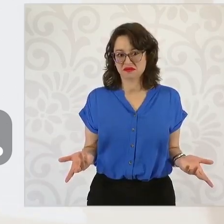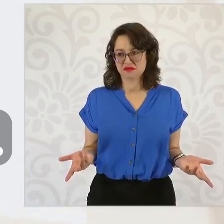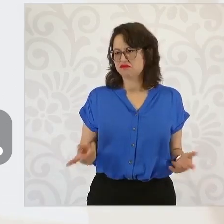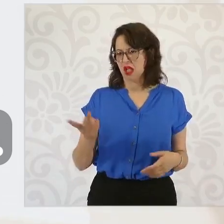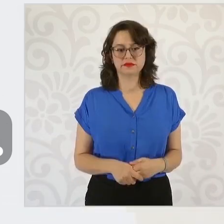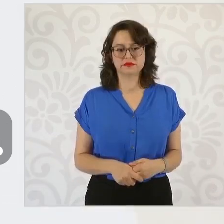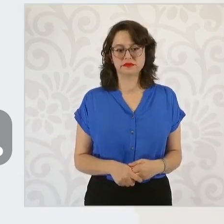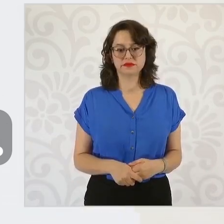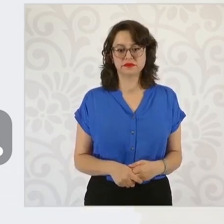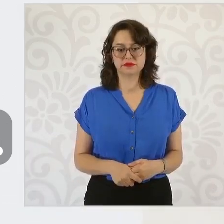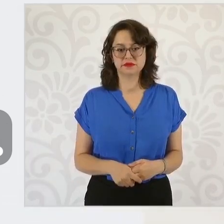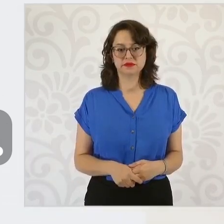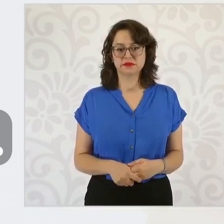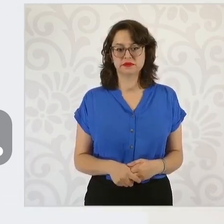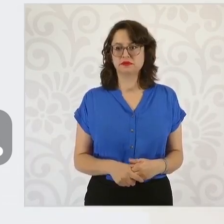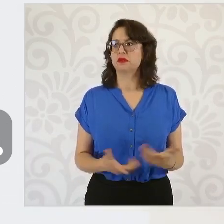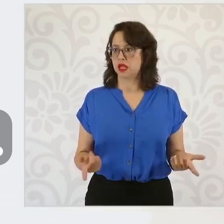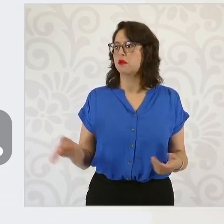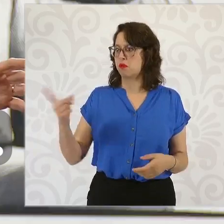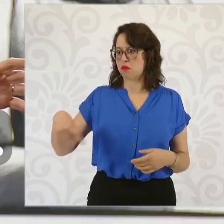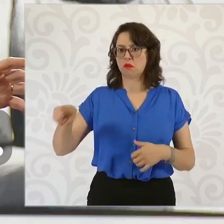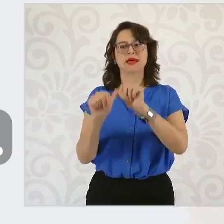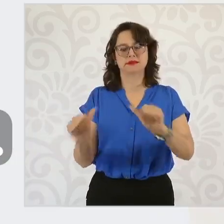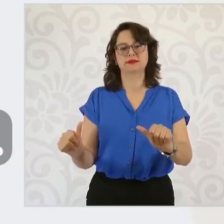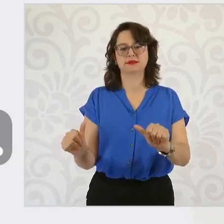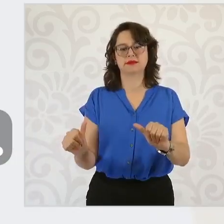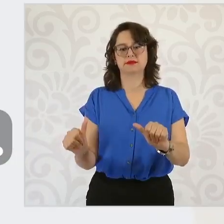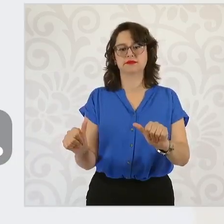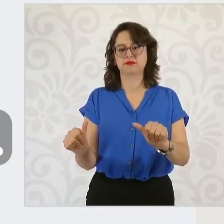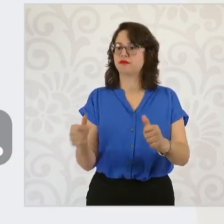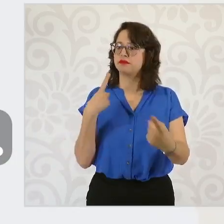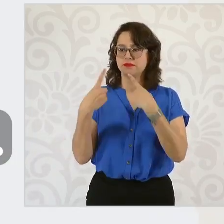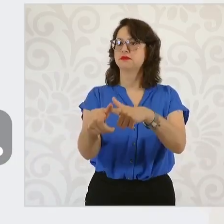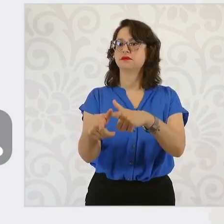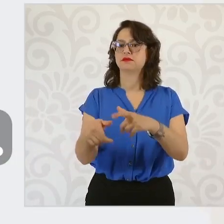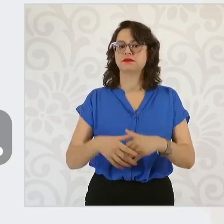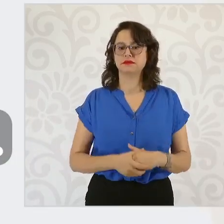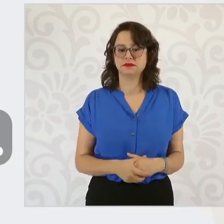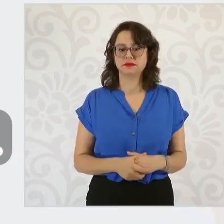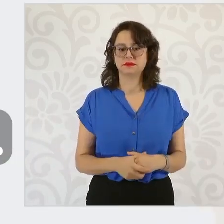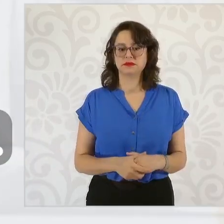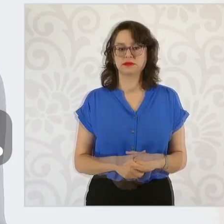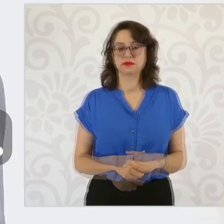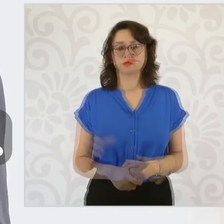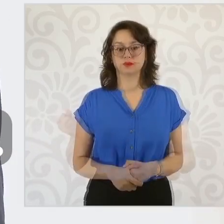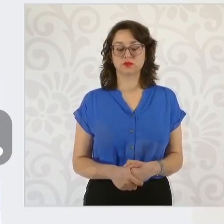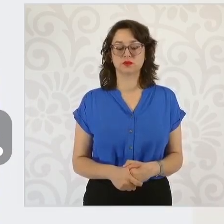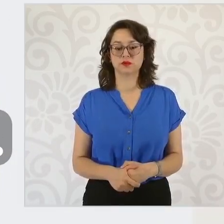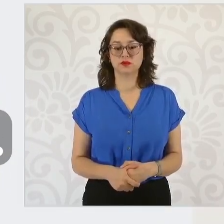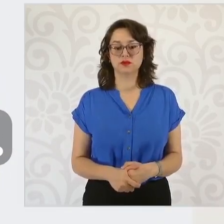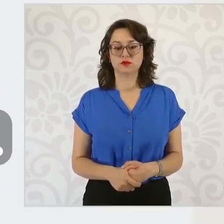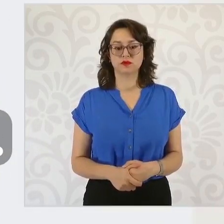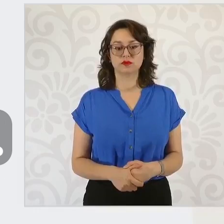en los secretarios. Yo estoy a favor de la manifestación pacífica y el diálogo sigue con los secretarios. Lo